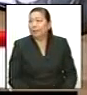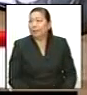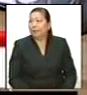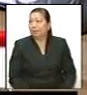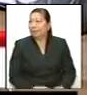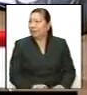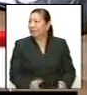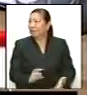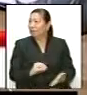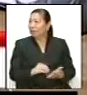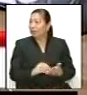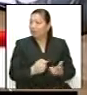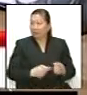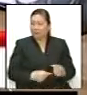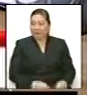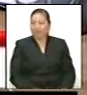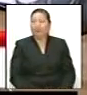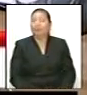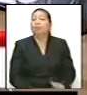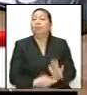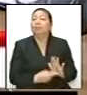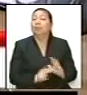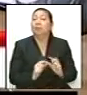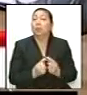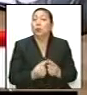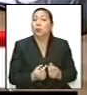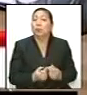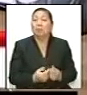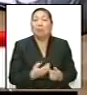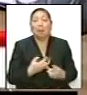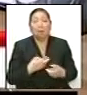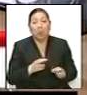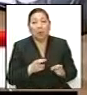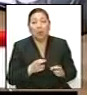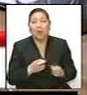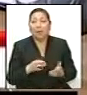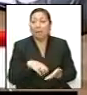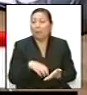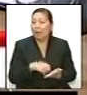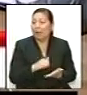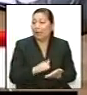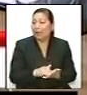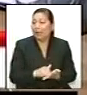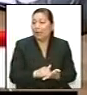bueno, nosotros traducimos como representantes de los sectores populares, de la población,